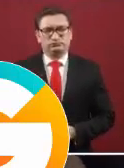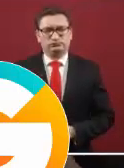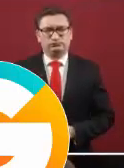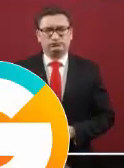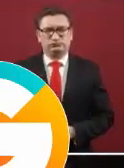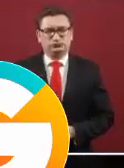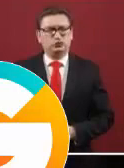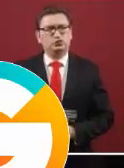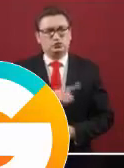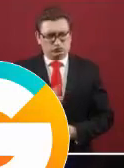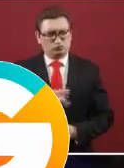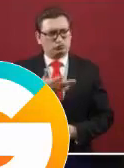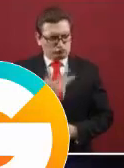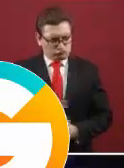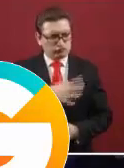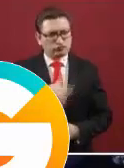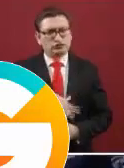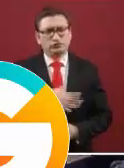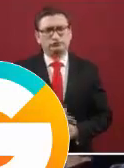Búsquenla,